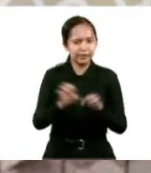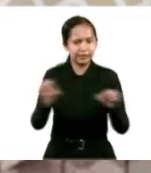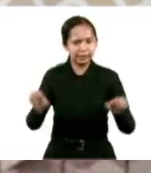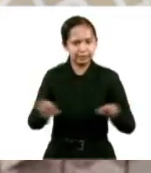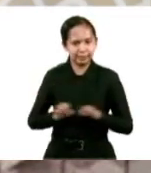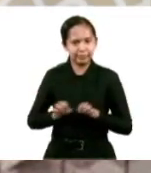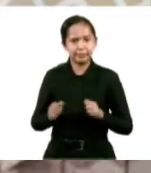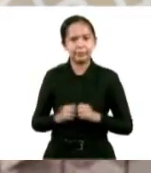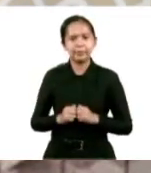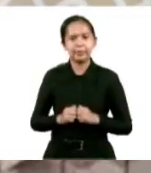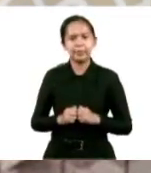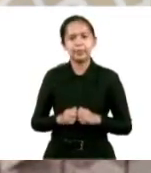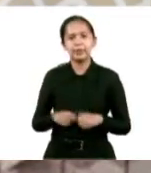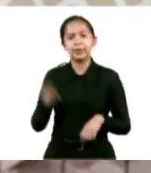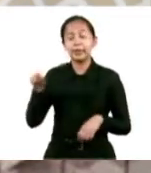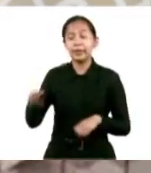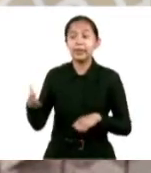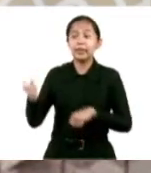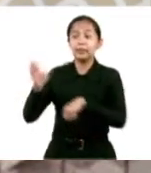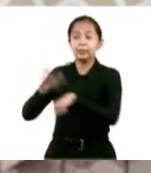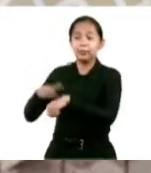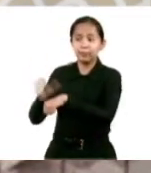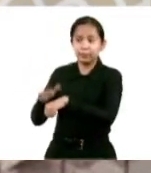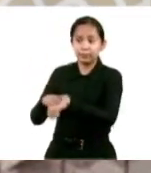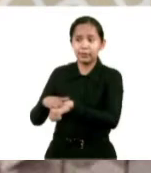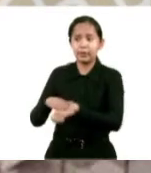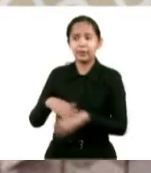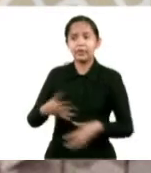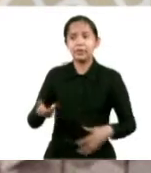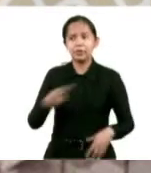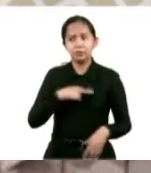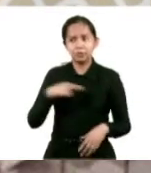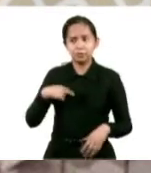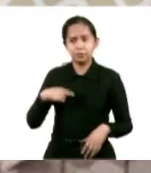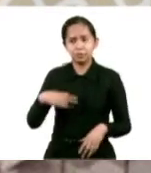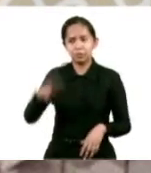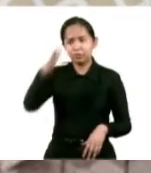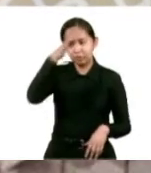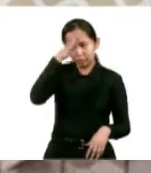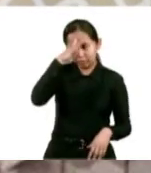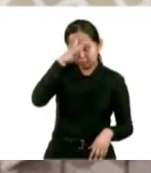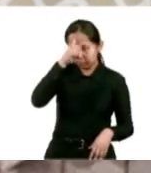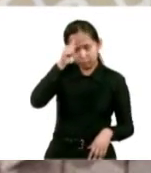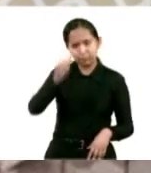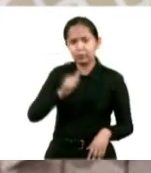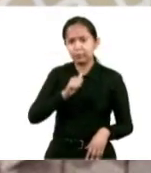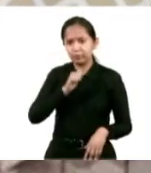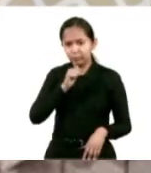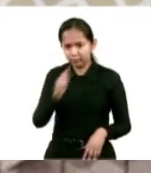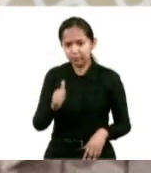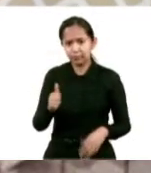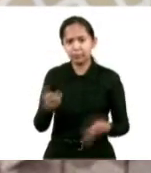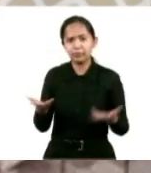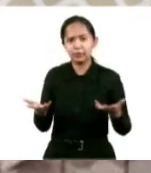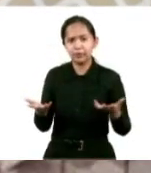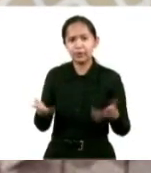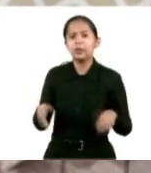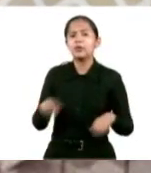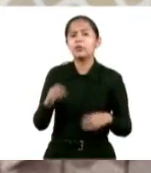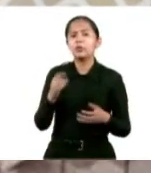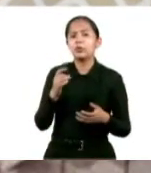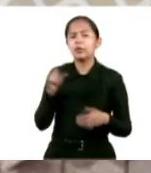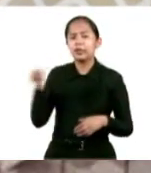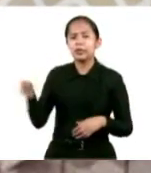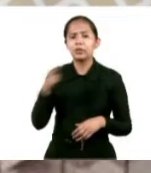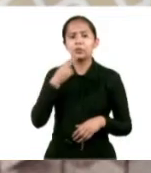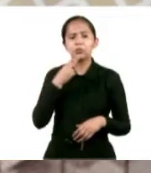se les advirtió del desacuerdo de la Secretaría de Gestión Integral de Riesgo y Protección Civil sobre el uso